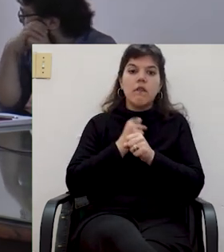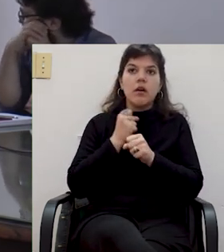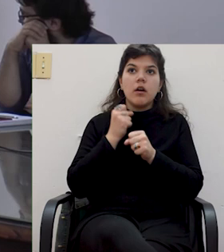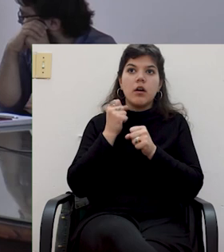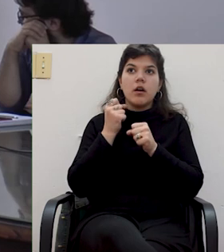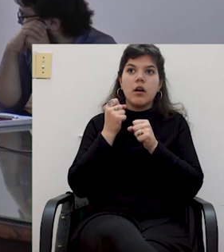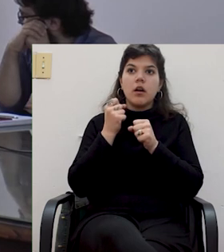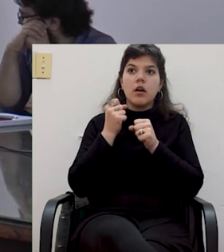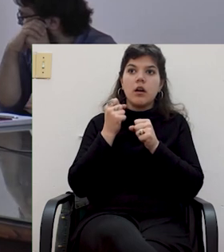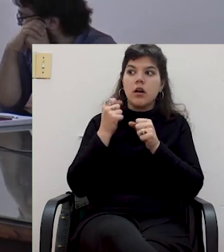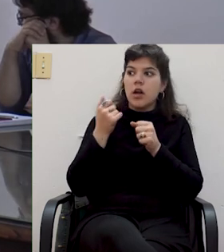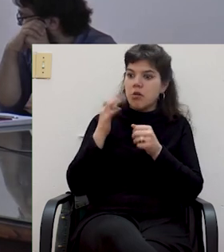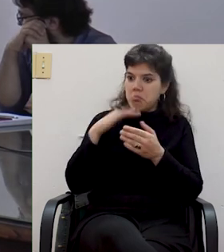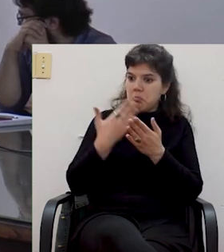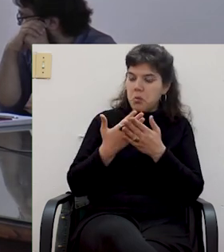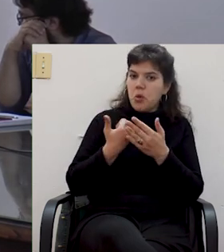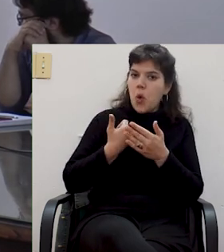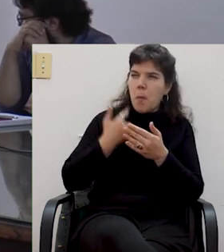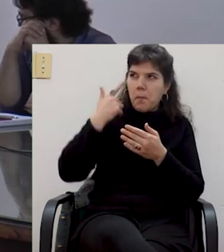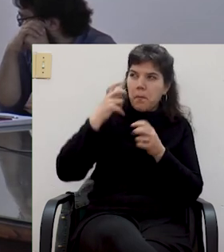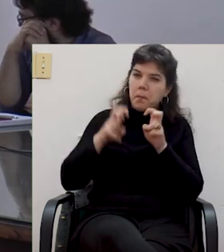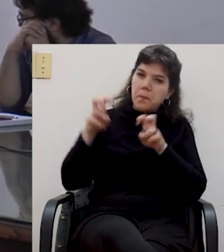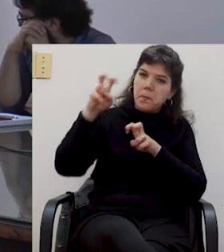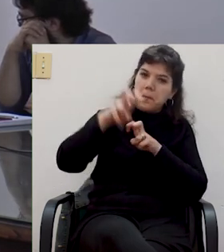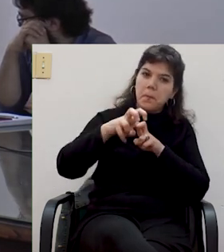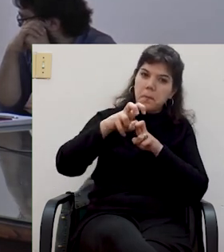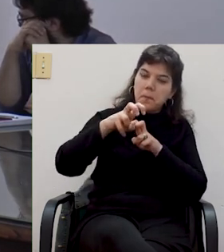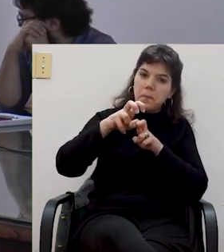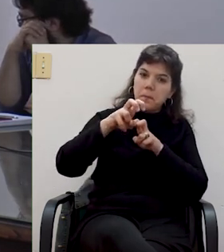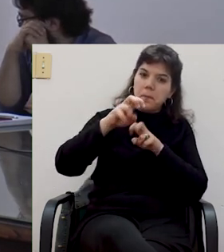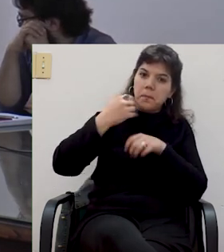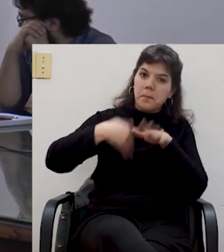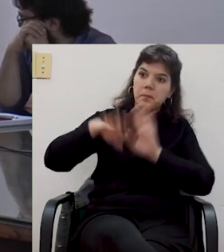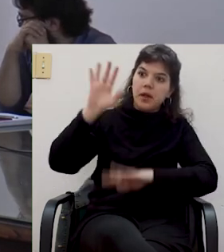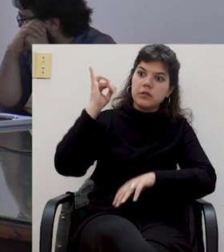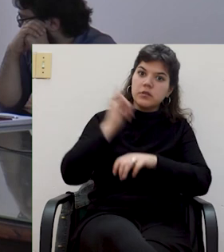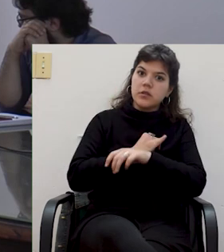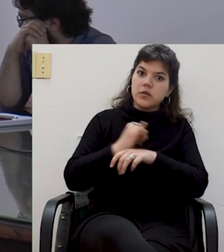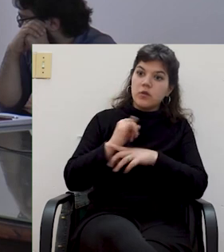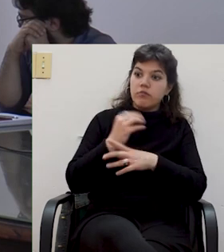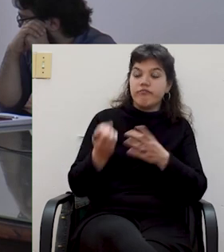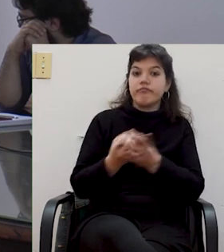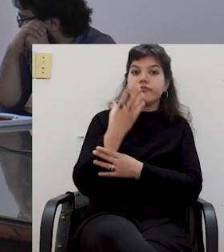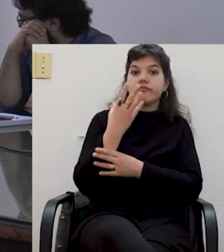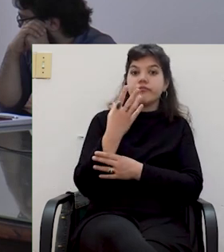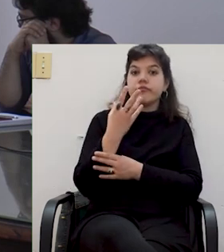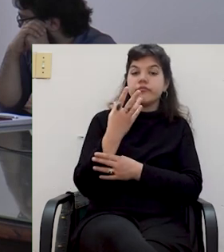considerando una propuesta de cómo avanzar a un nivel de institucionalidad nueva.